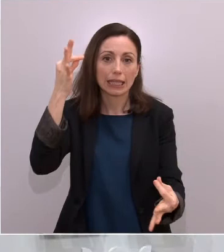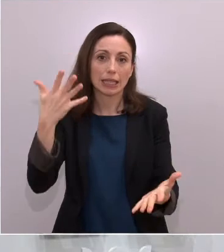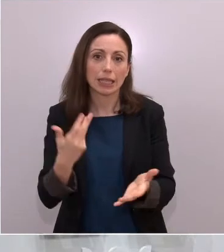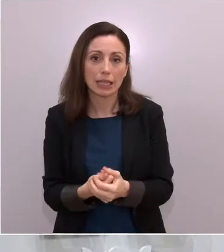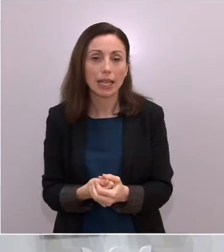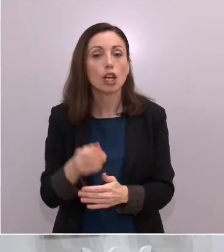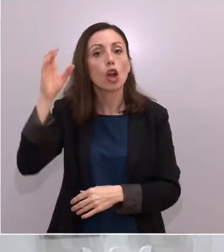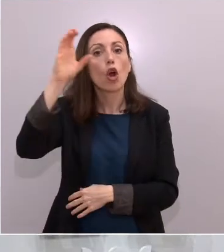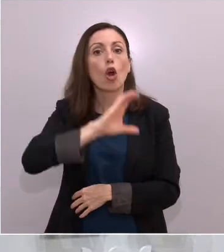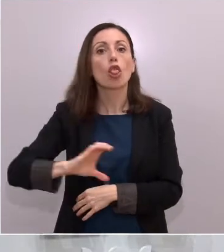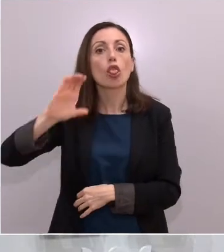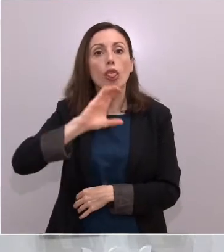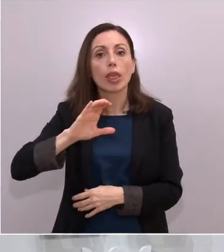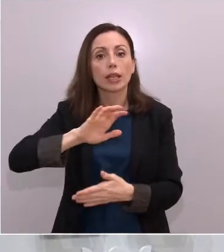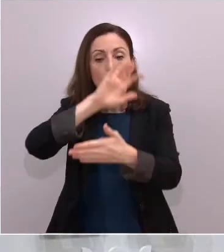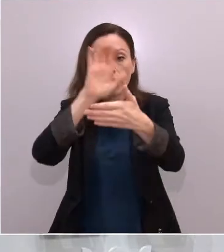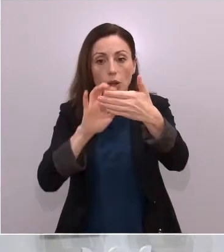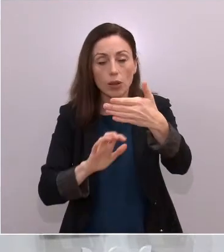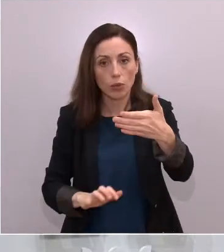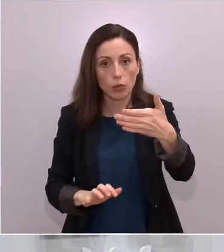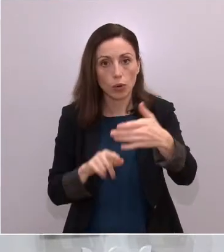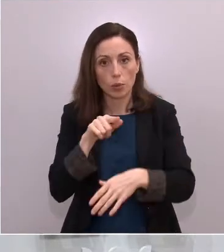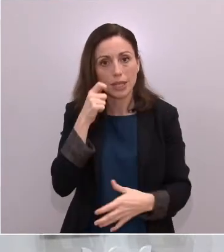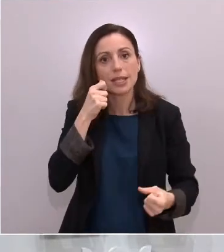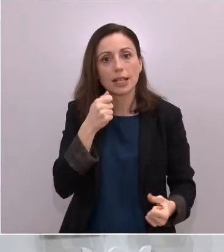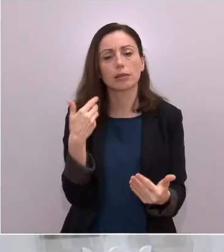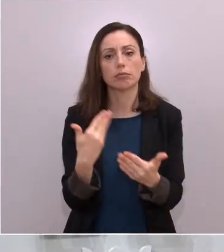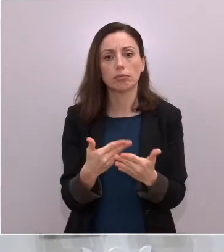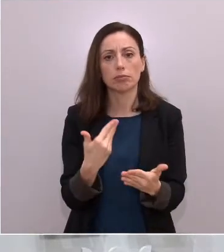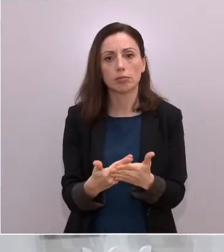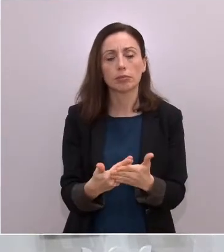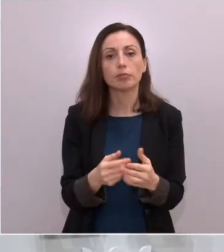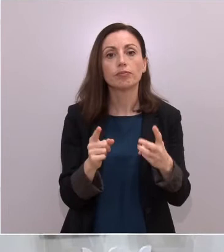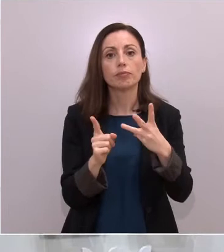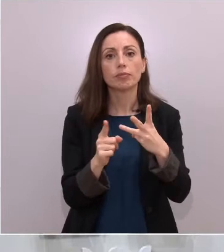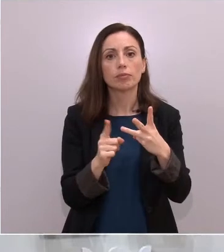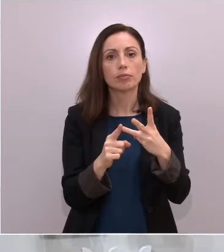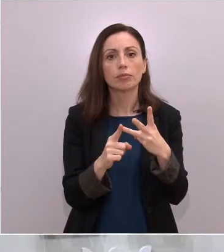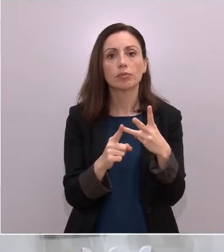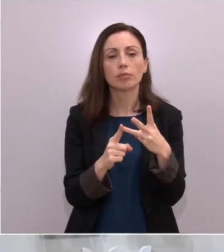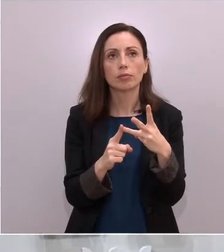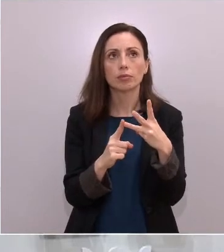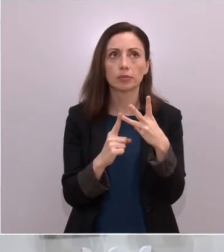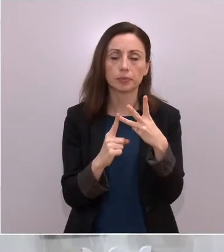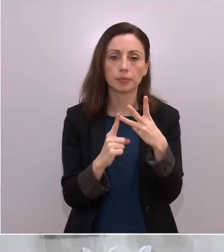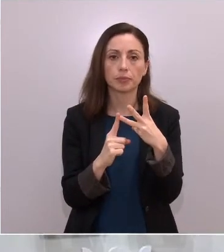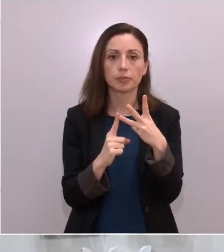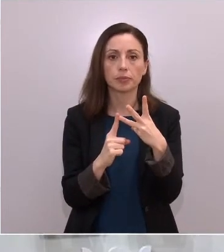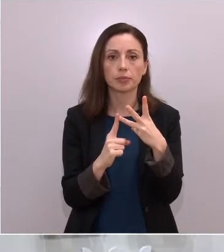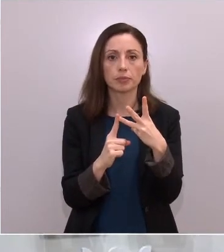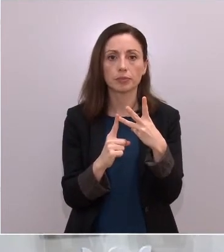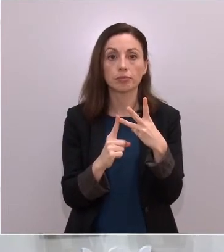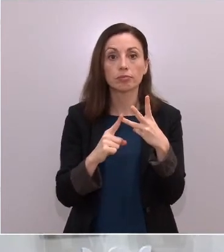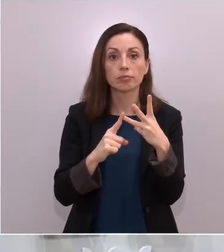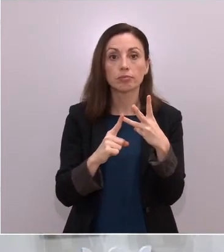con informe también de las autoridades sanitarias. Y en tercer lugar, que se pongan, a la vez que se